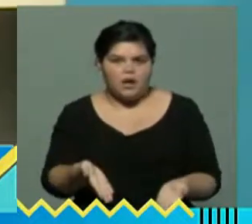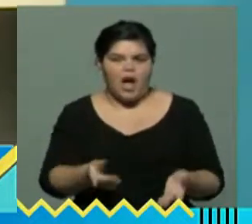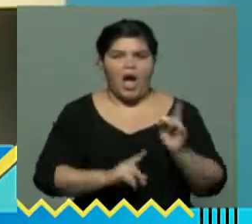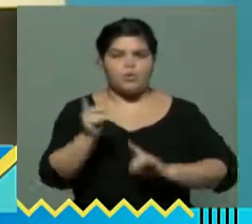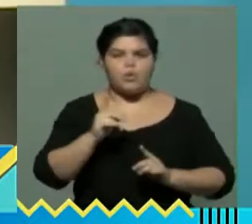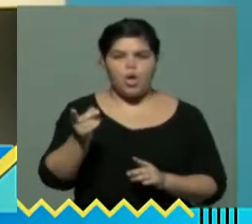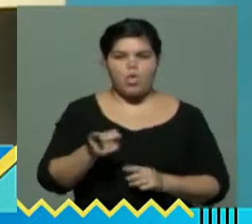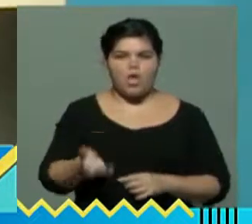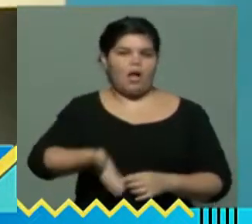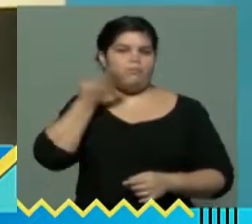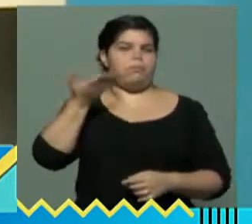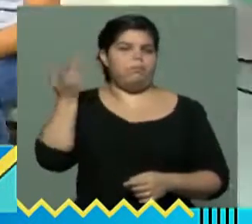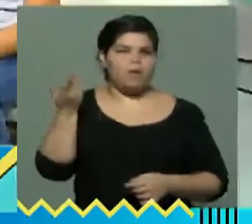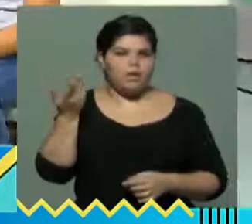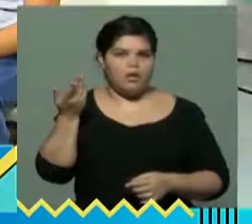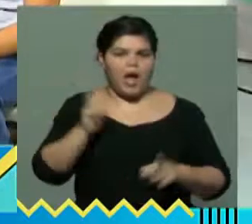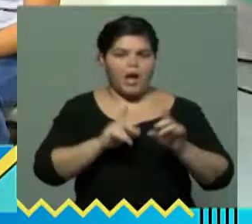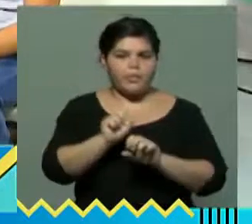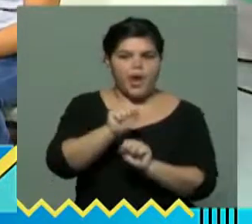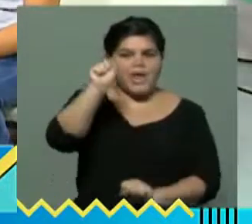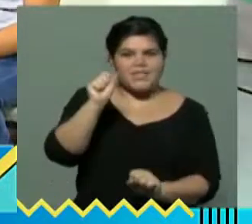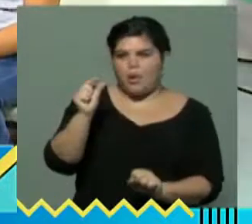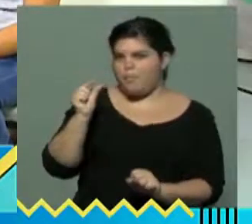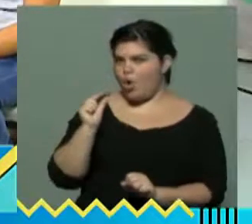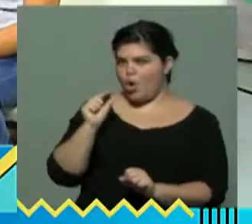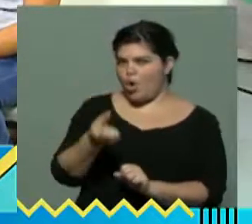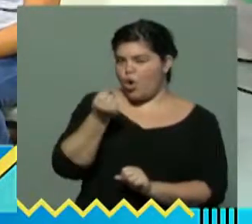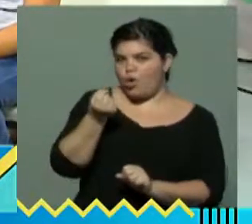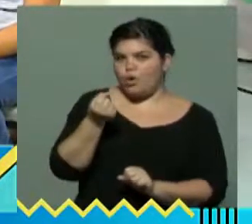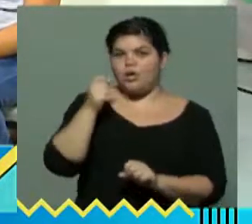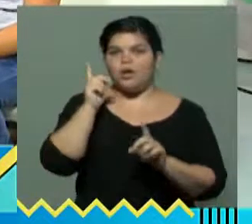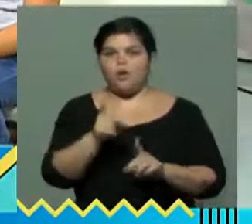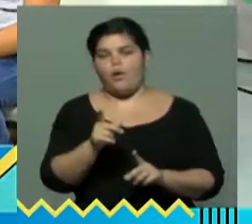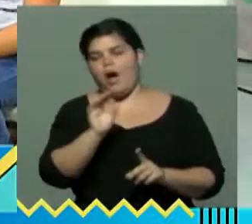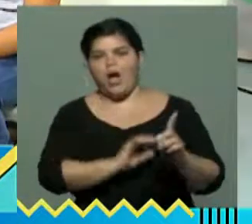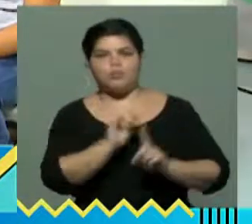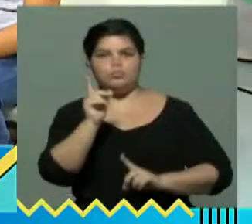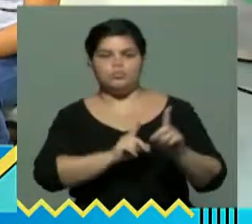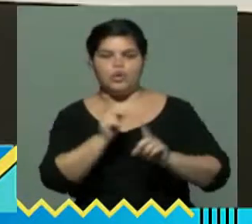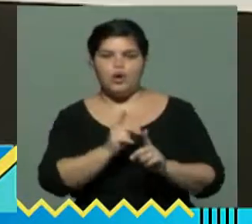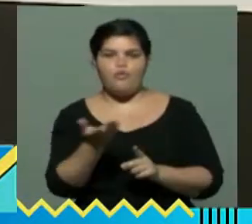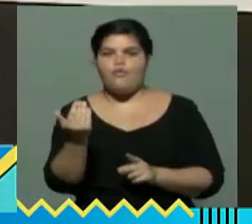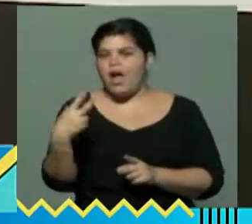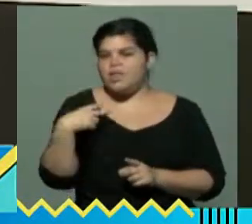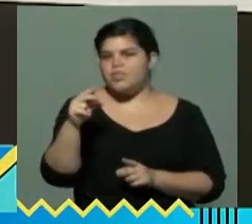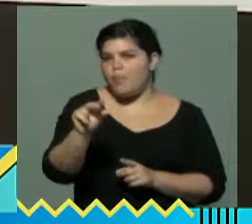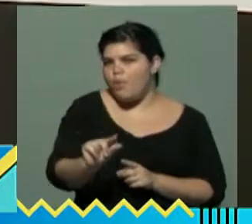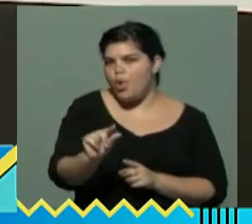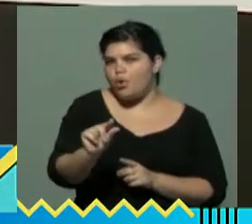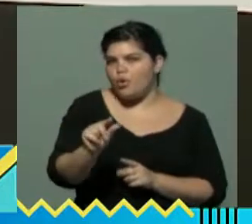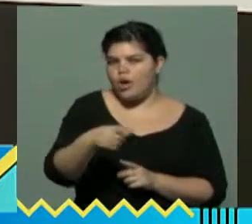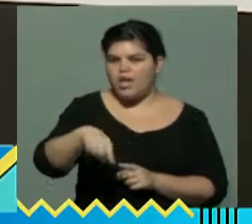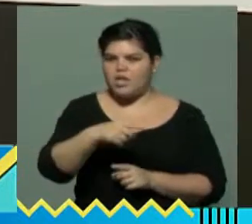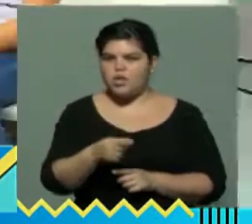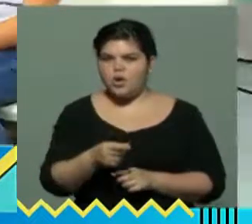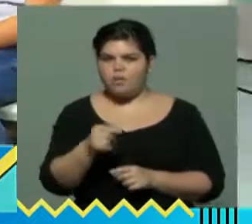personas que quizás son recién egresados o están quizás en los últimos años de carrera, no tienen experiencia. ¿Se abusa un poco